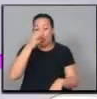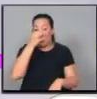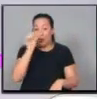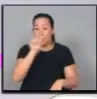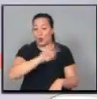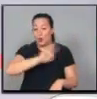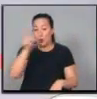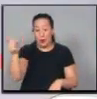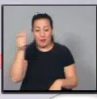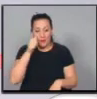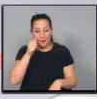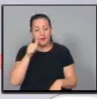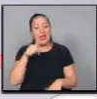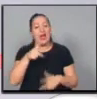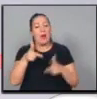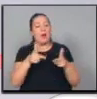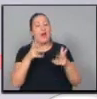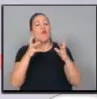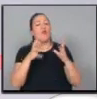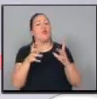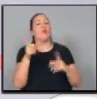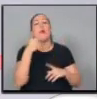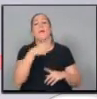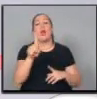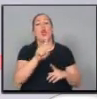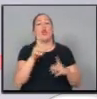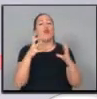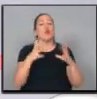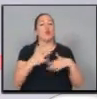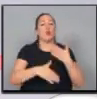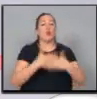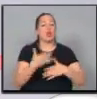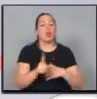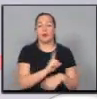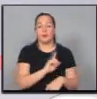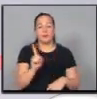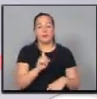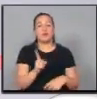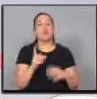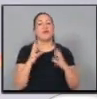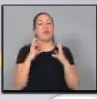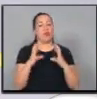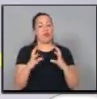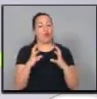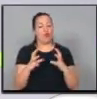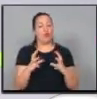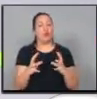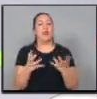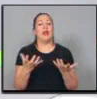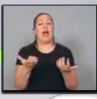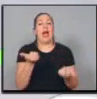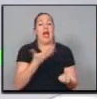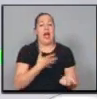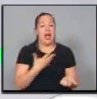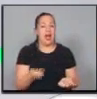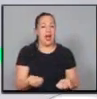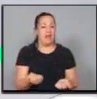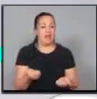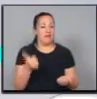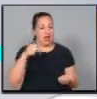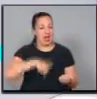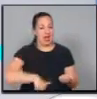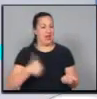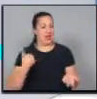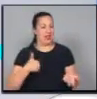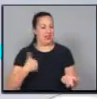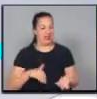Plata. Vamos a hablar del fútbol, pero no del fútbol juego, sino del fútbol que tiene con esto de la AFA y demás, su peor cara, por lo menos en la